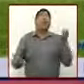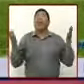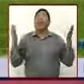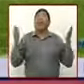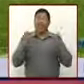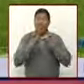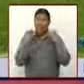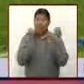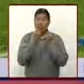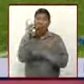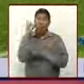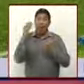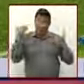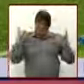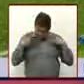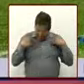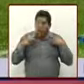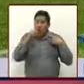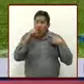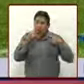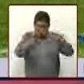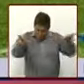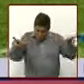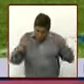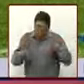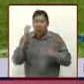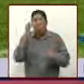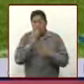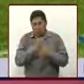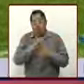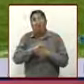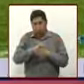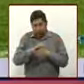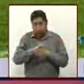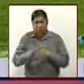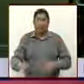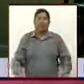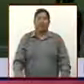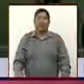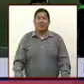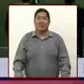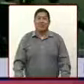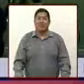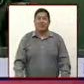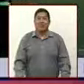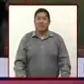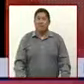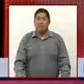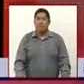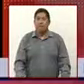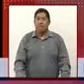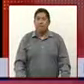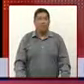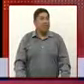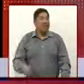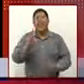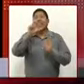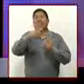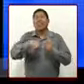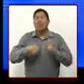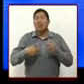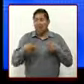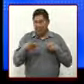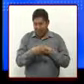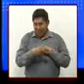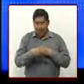la selección tendrá un lugar donde entrenar. Y después de la